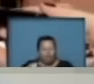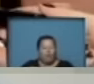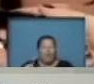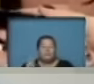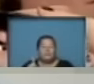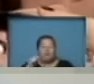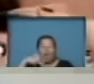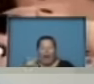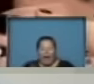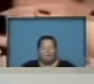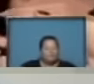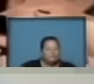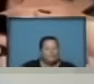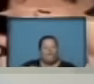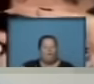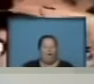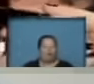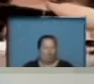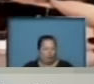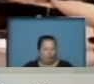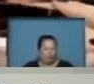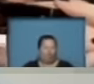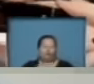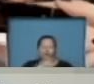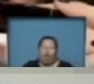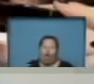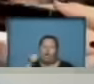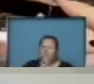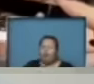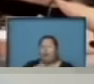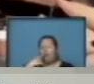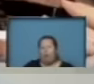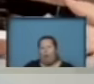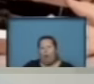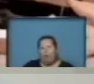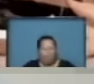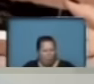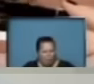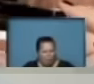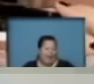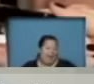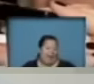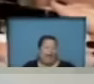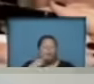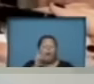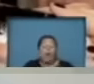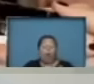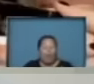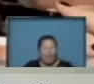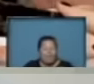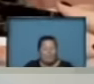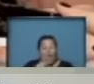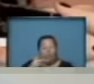donde el propio Cano comenzó a decir que iba a haber fraude. Toda la semana diciendo que iba a haber fraude. ¿Por qué razón? Y porque las encuestas que